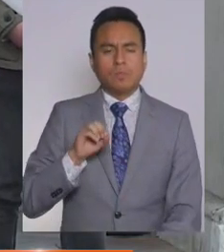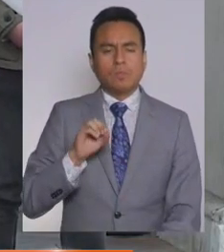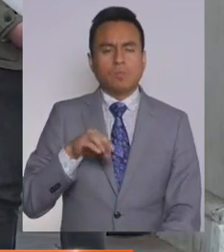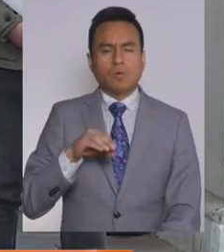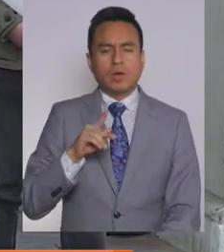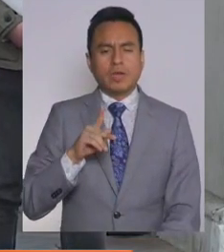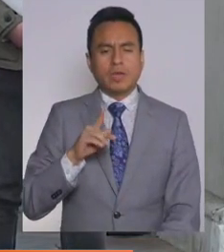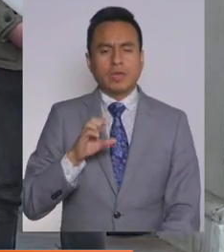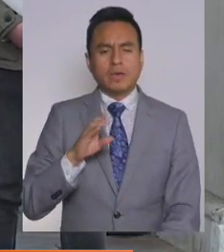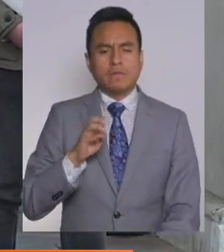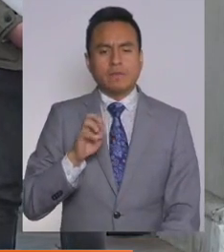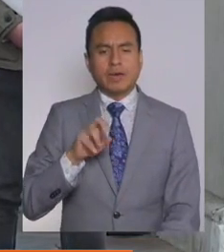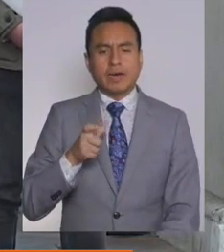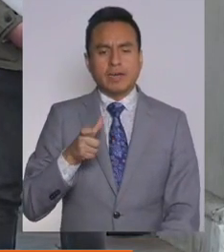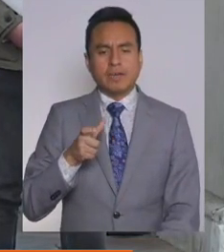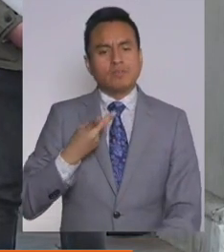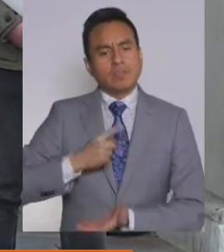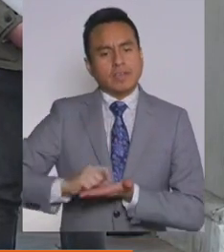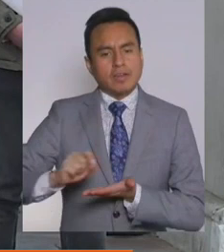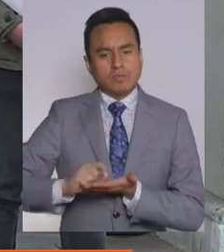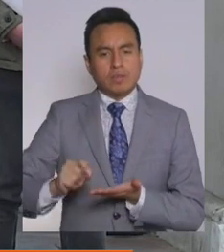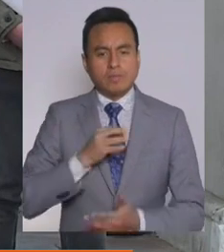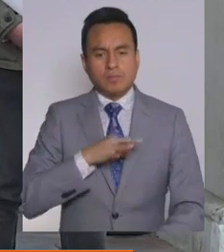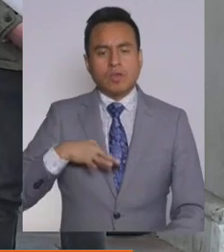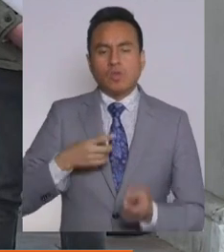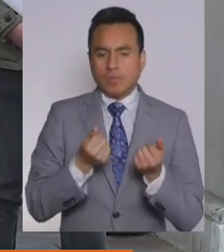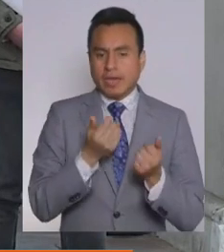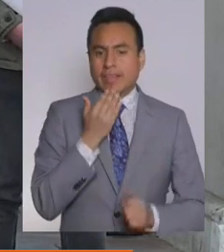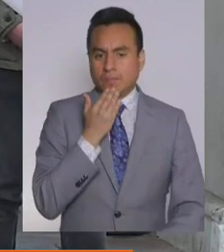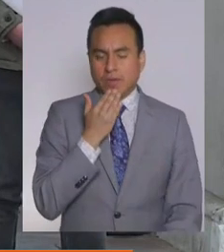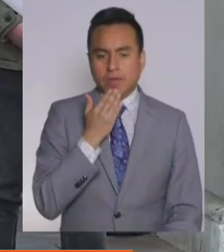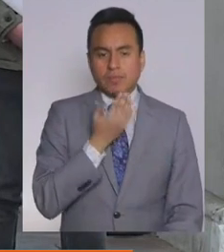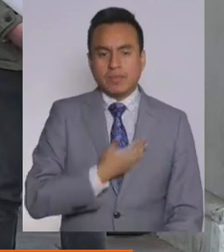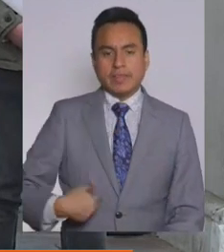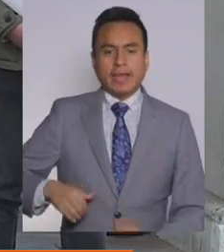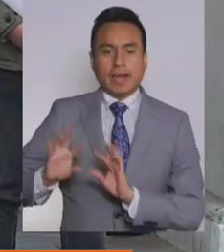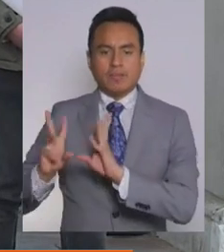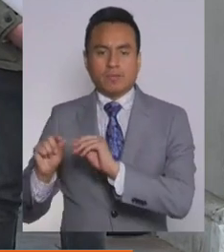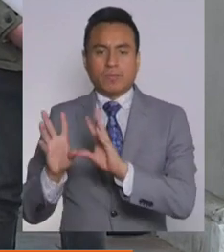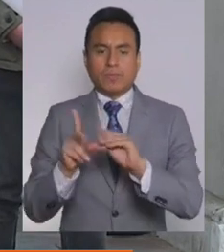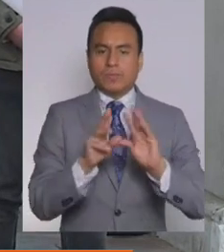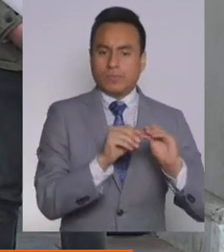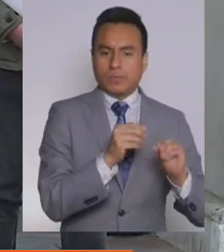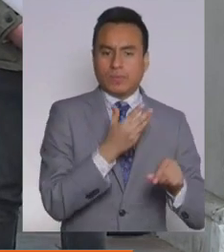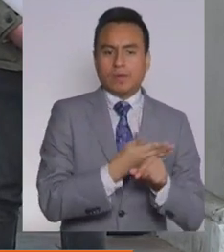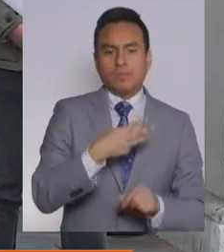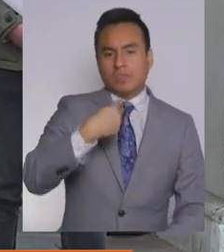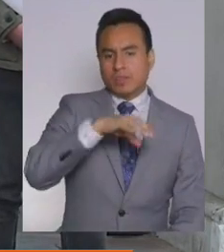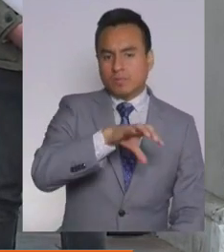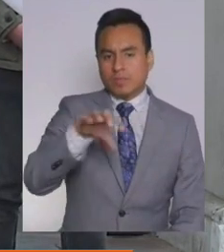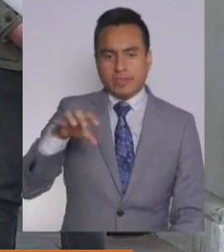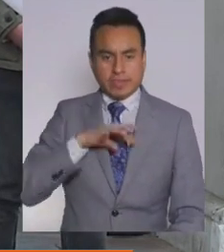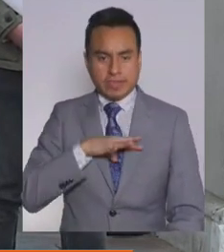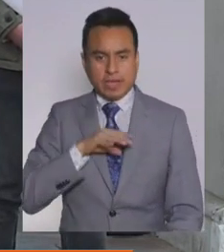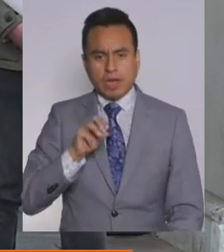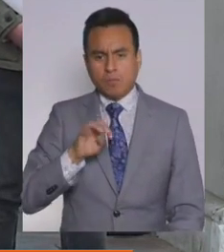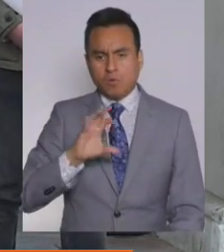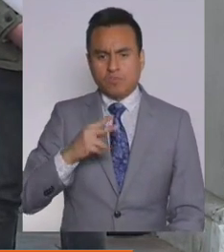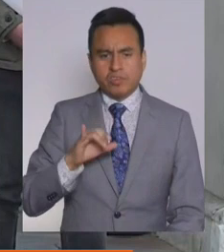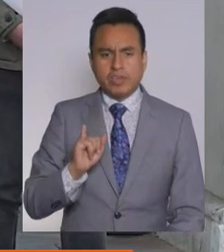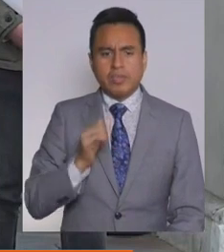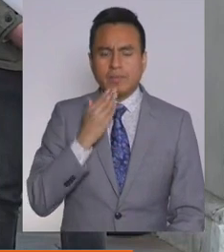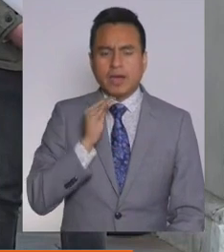subsecretarios. También está integrado el ministro de Economía, está los presidentes de las asociaciones de municipios de Chile, AMUCHI y la